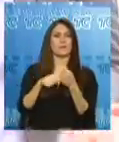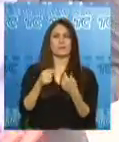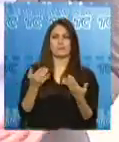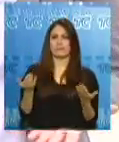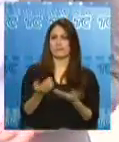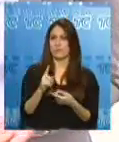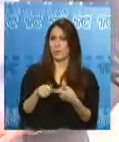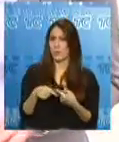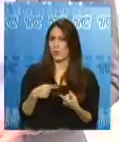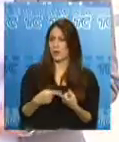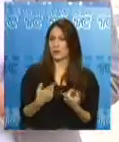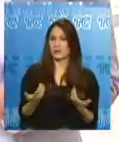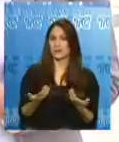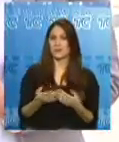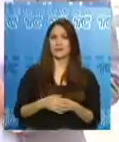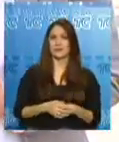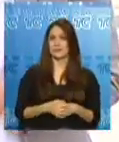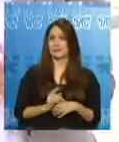en cuándo pasa